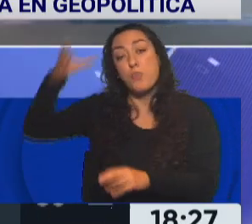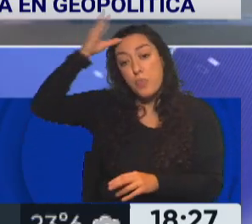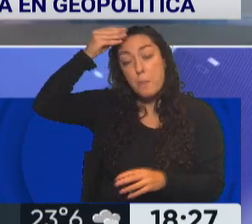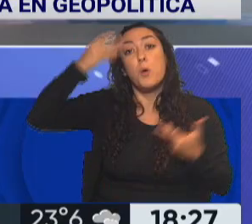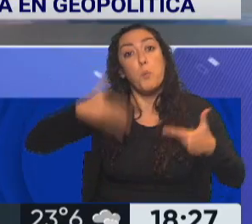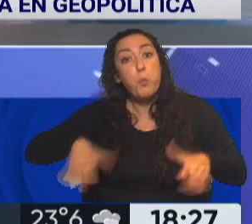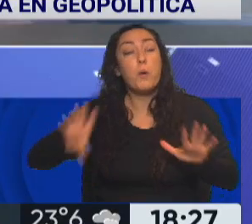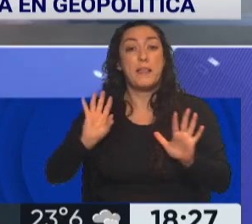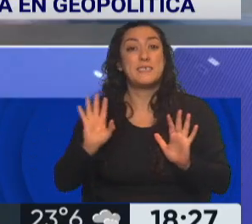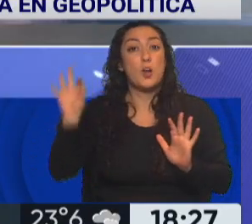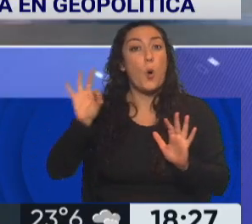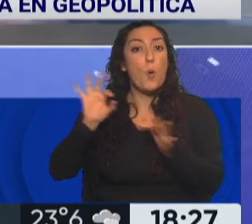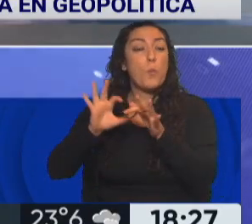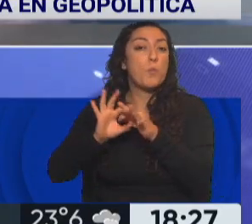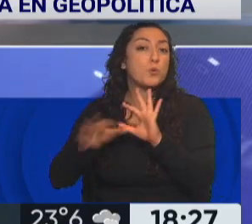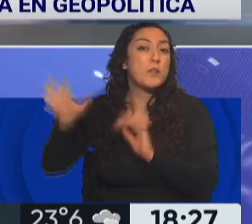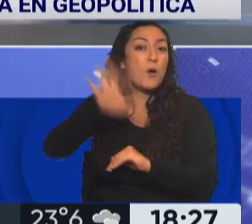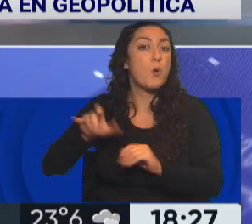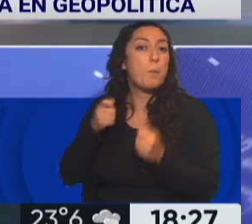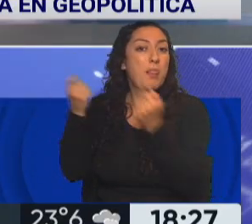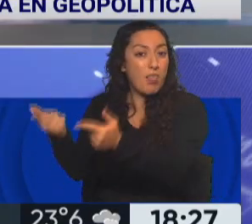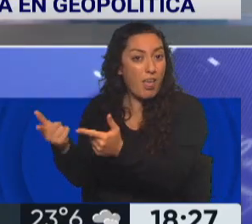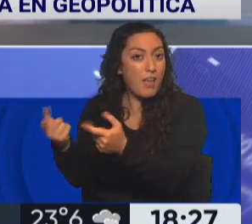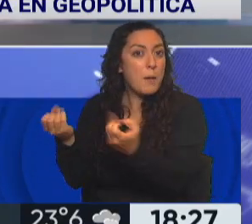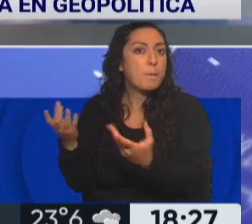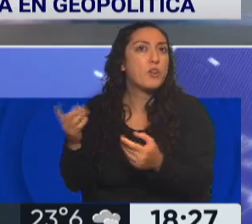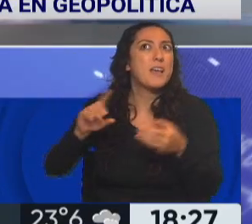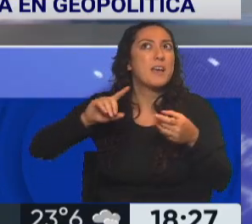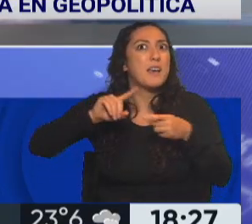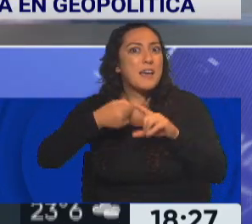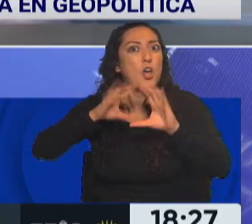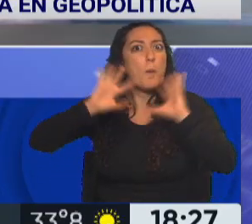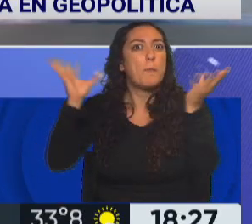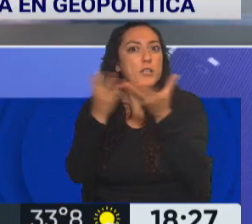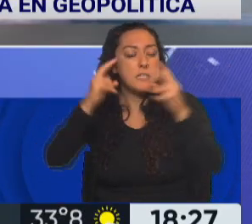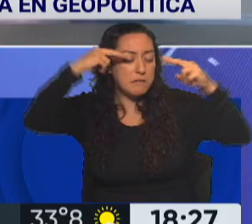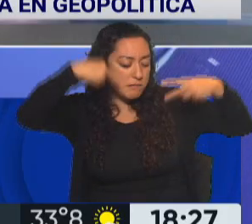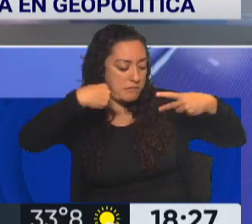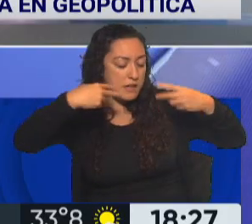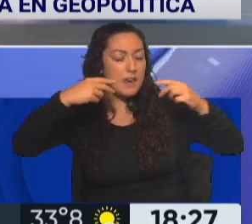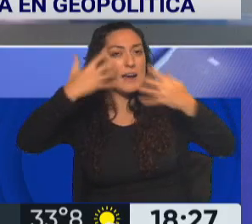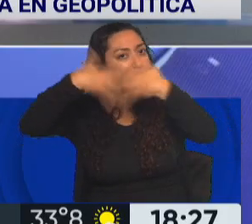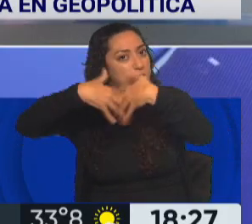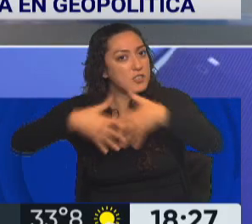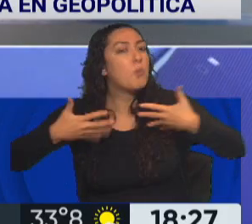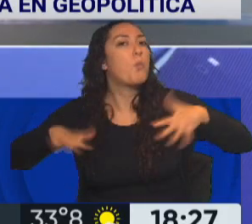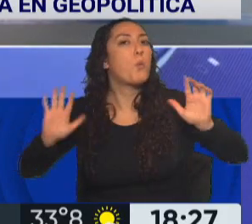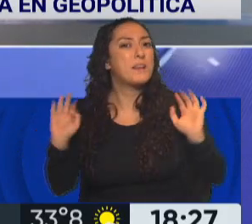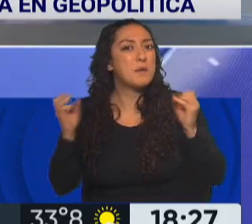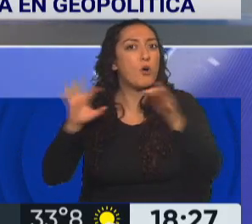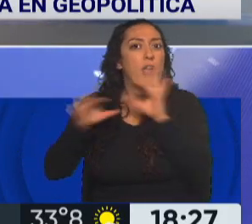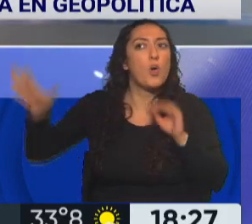una posibilidad para Europa en el sentido de que Europa se piense geopolíticamente a sí misma, porque Europa tiene un